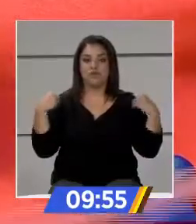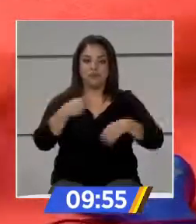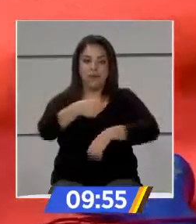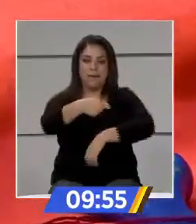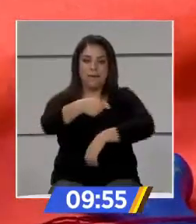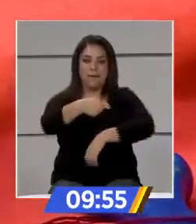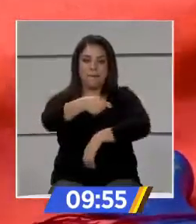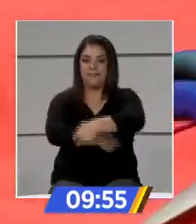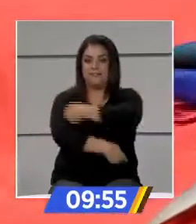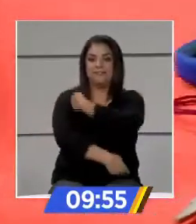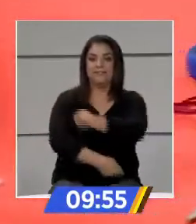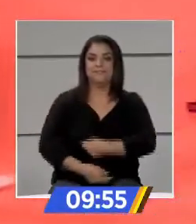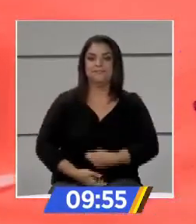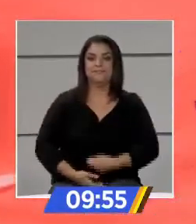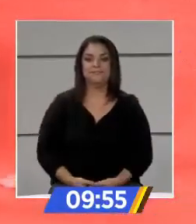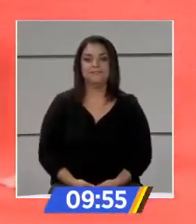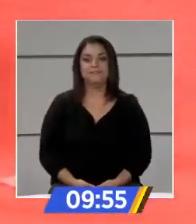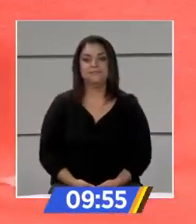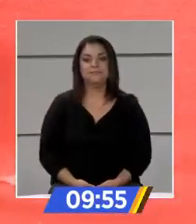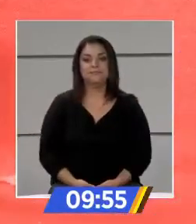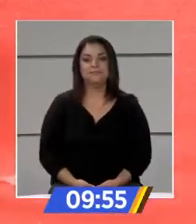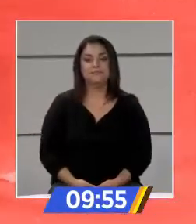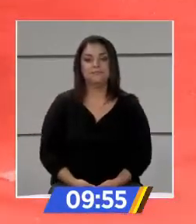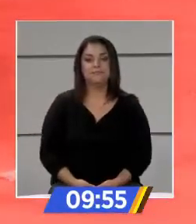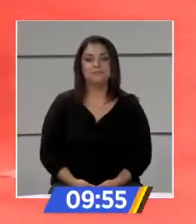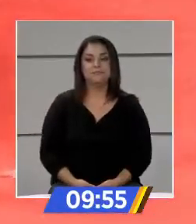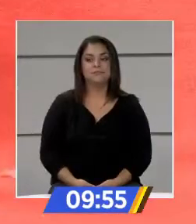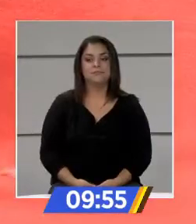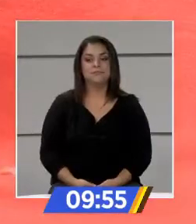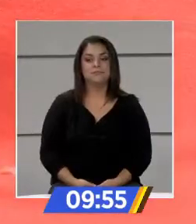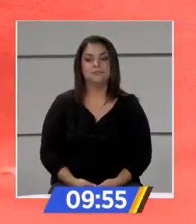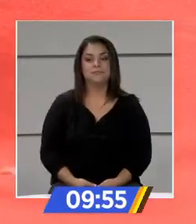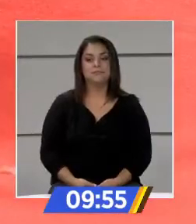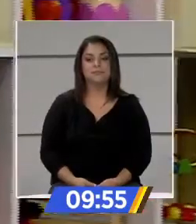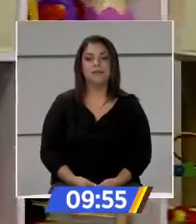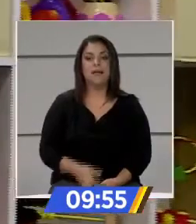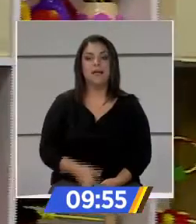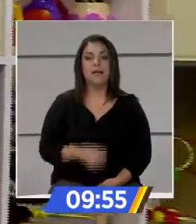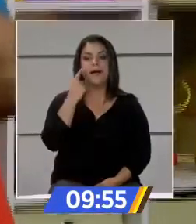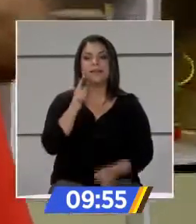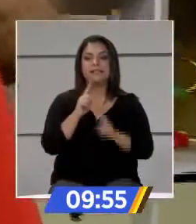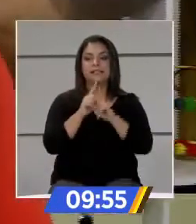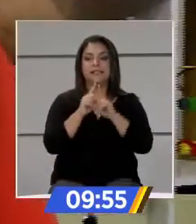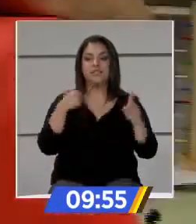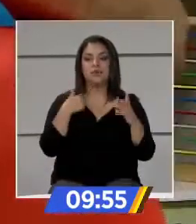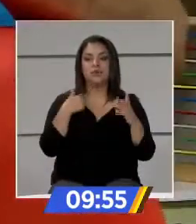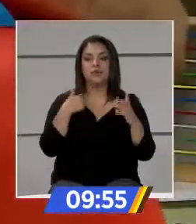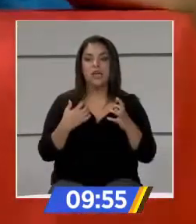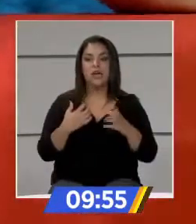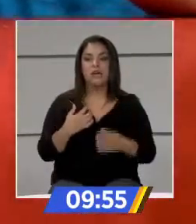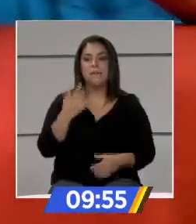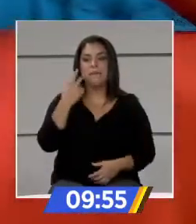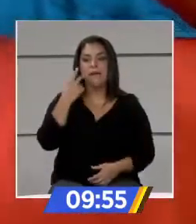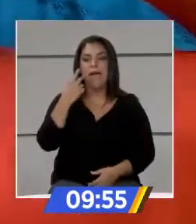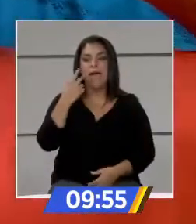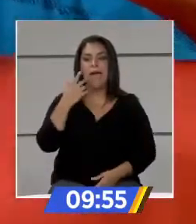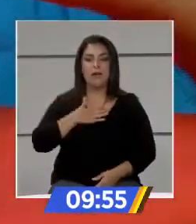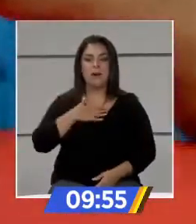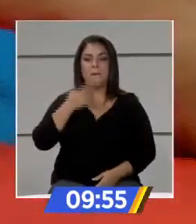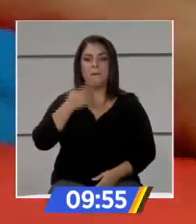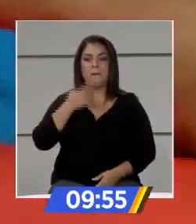adentro. Exactamente. Para darle la distancia que yo quiero. Aunque el mío creo que va a parecer como